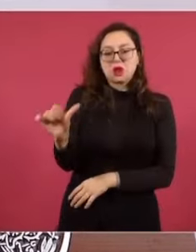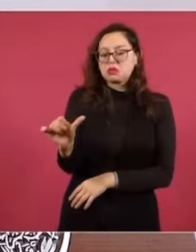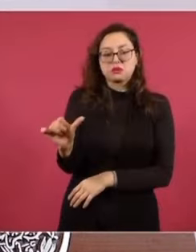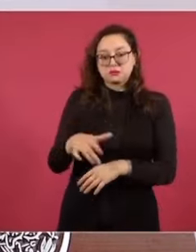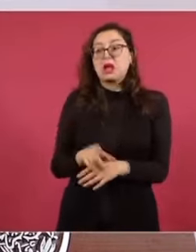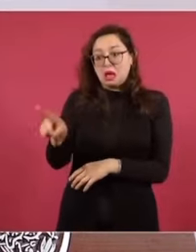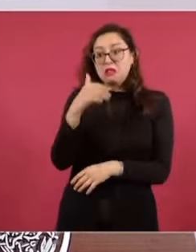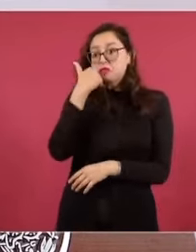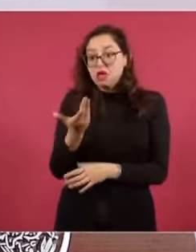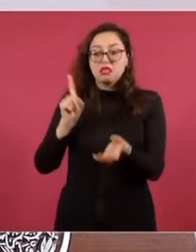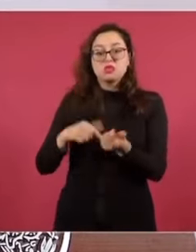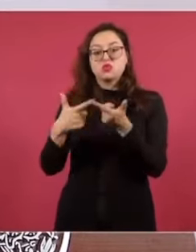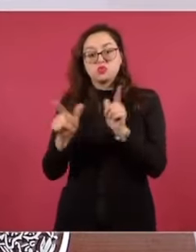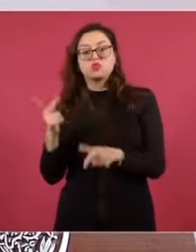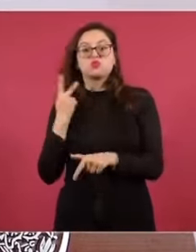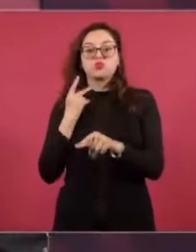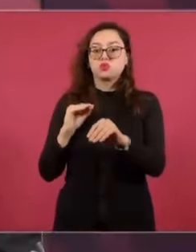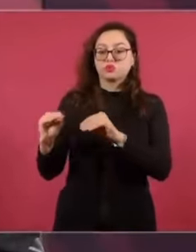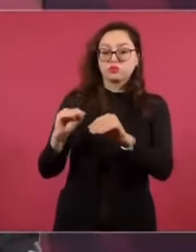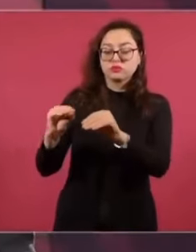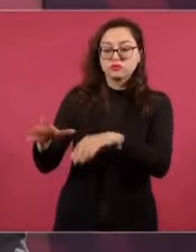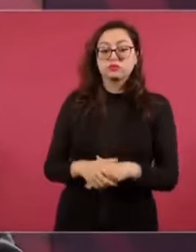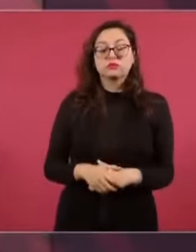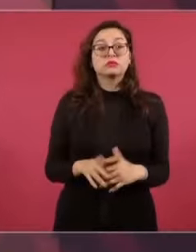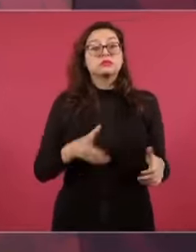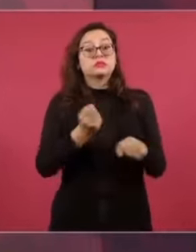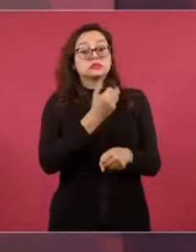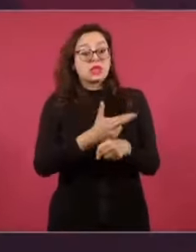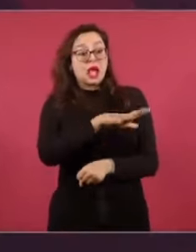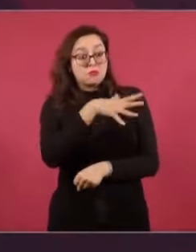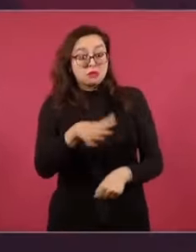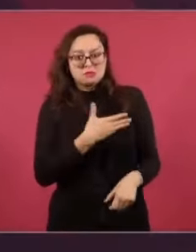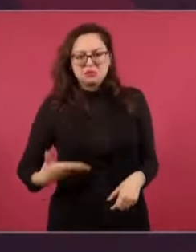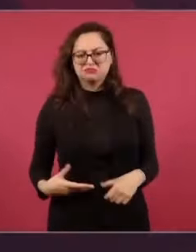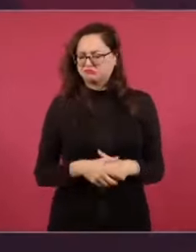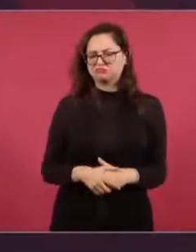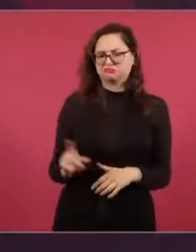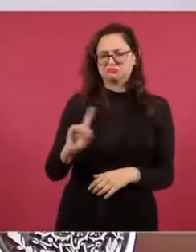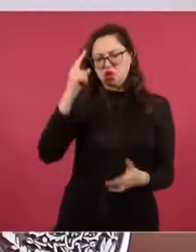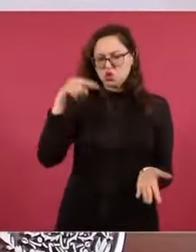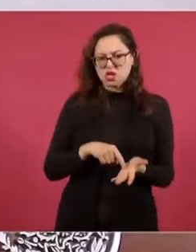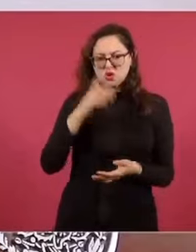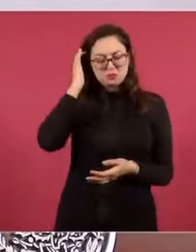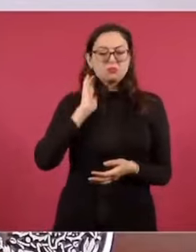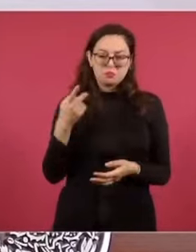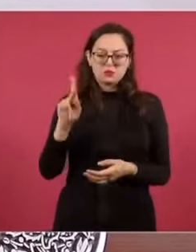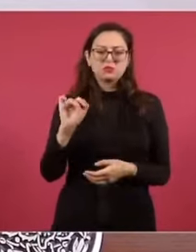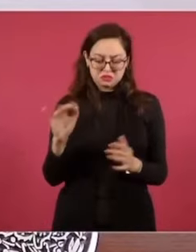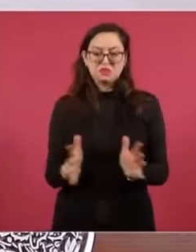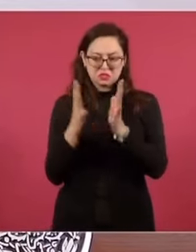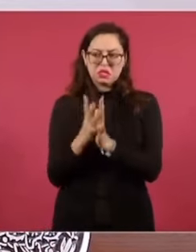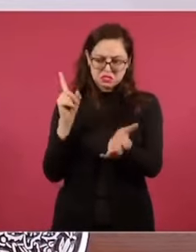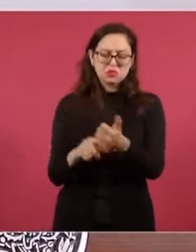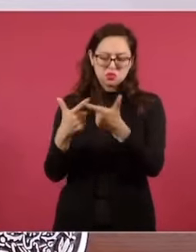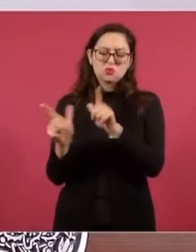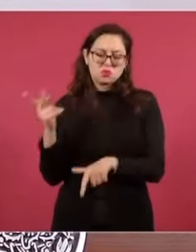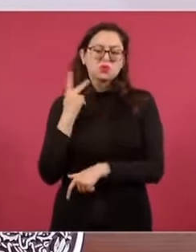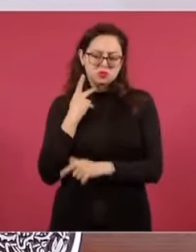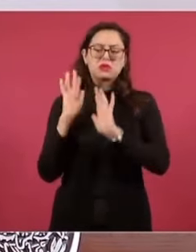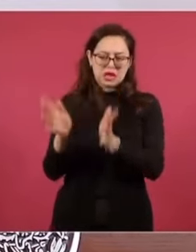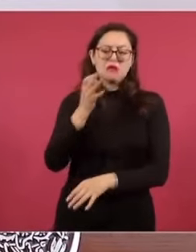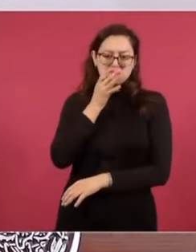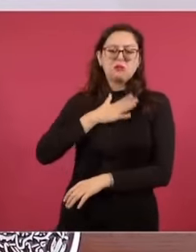participar en Moreno. ¿Para la secretaria general o la presidencia? No creo que para eso, pero sí va a participar, eso me lo planteó.